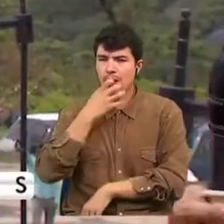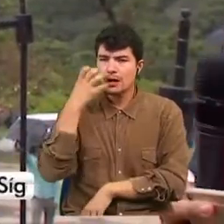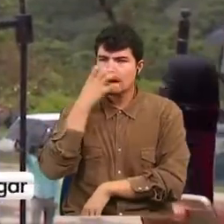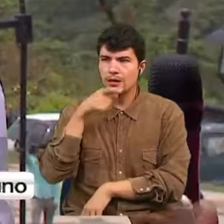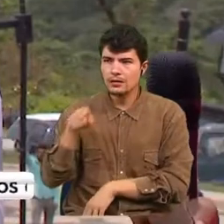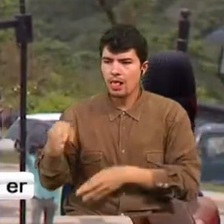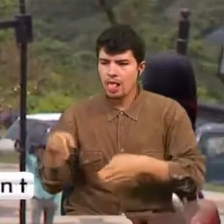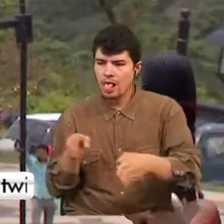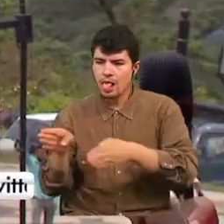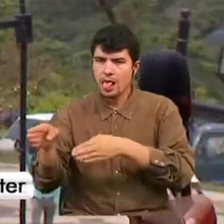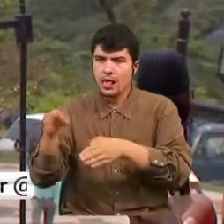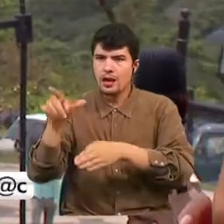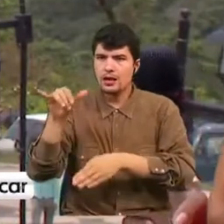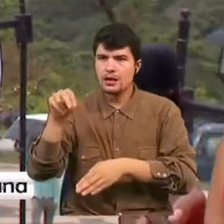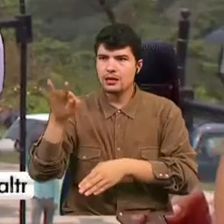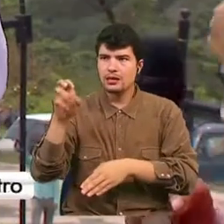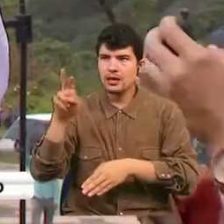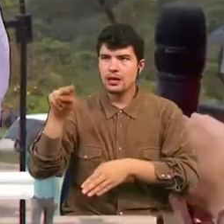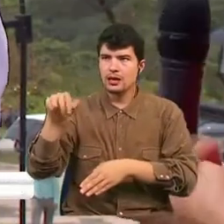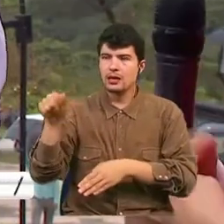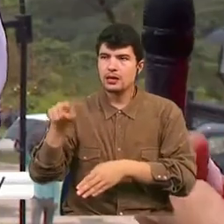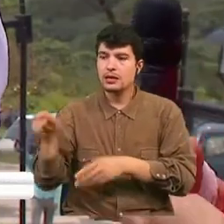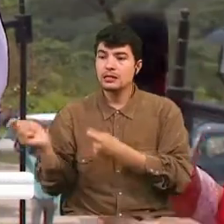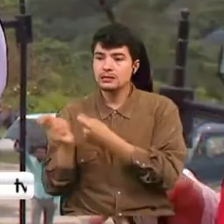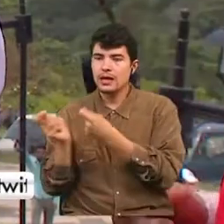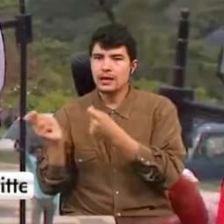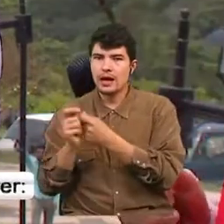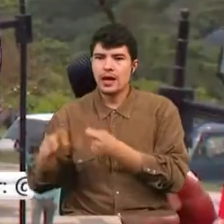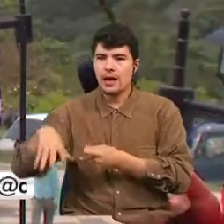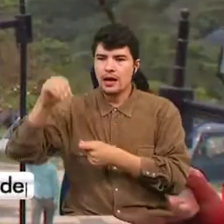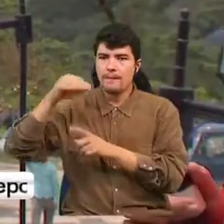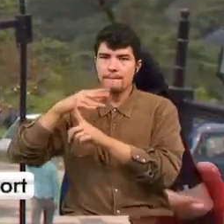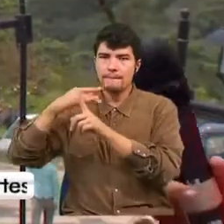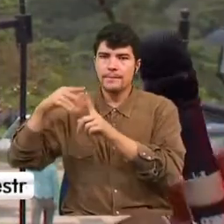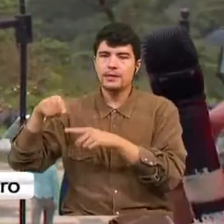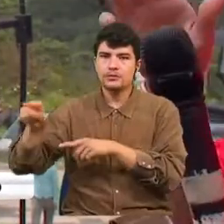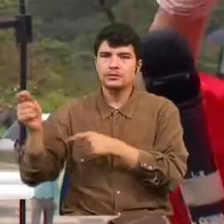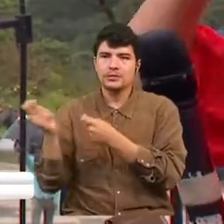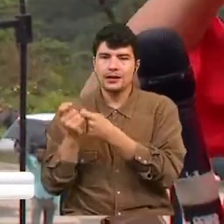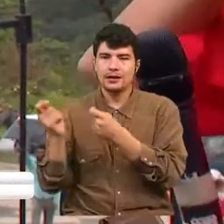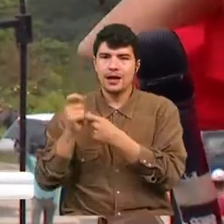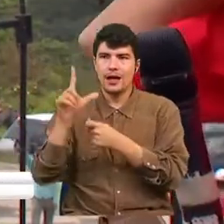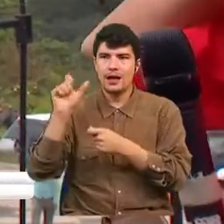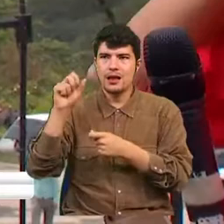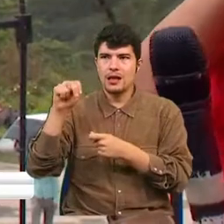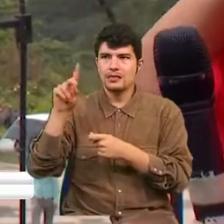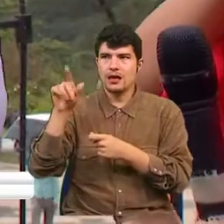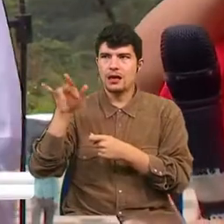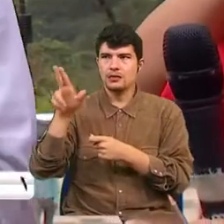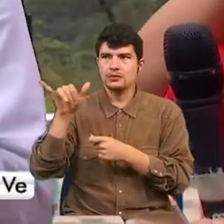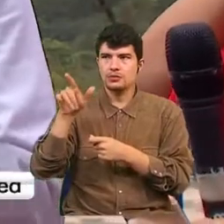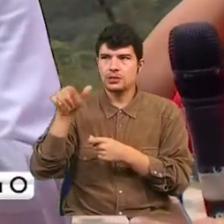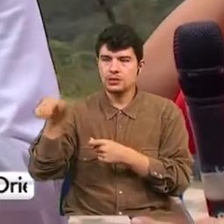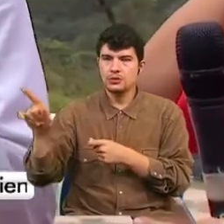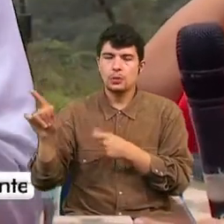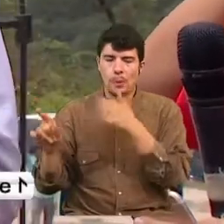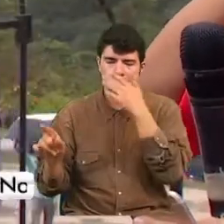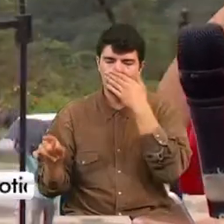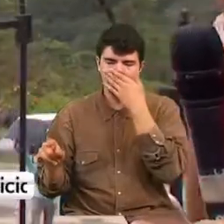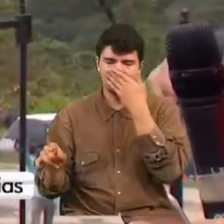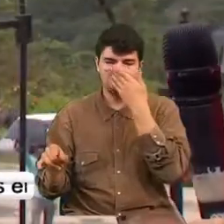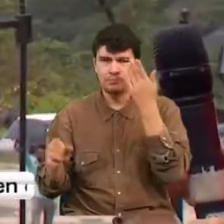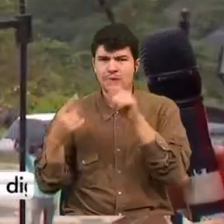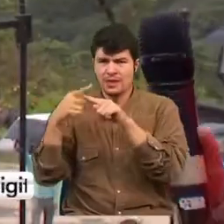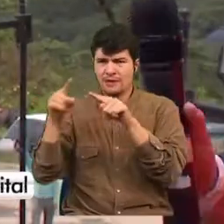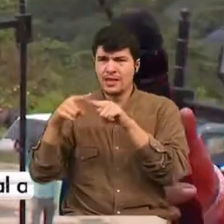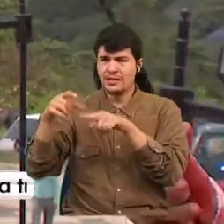Trocha, Linternita, Linternas, que colindan con el Magdalena Medio, que son vecinos de Landazuri, que son vecinos de Santa Elena de Lopón, y fueron